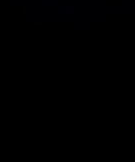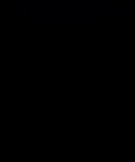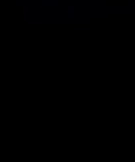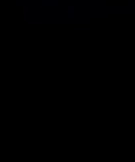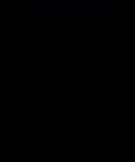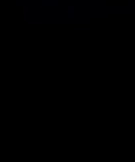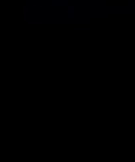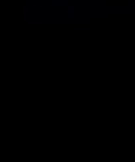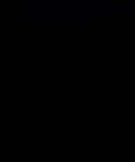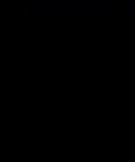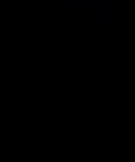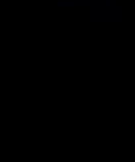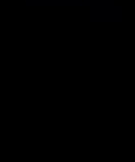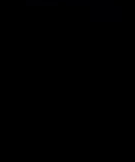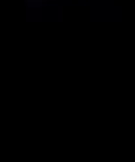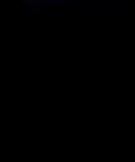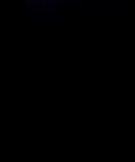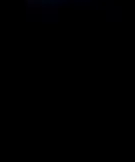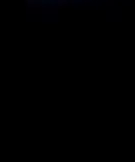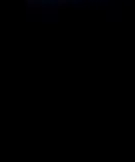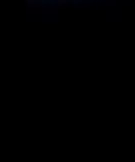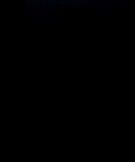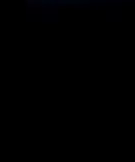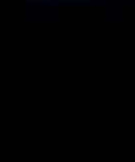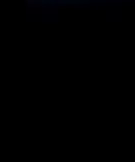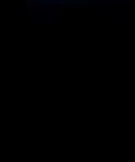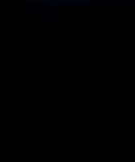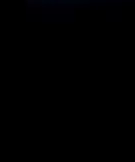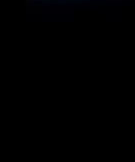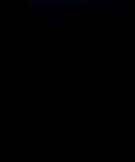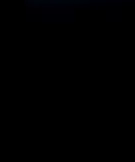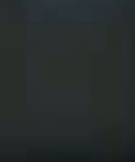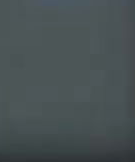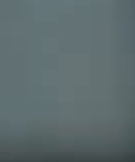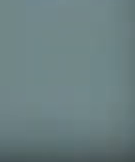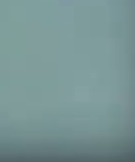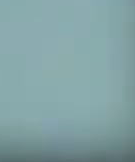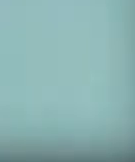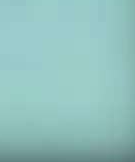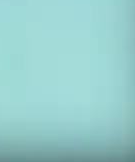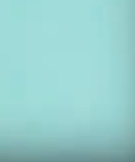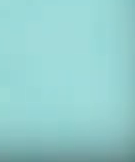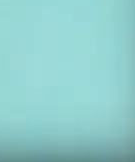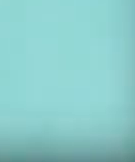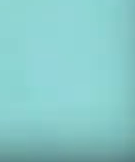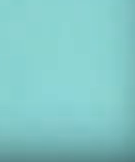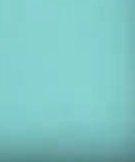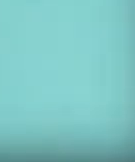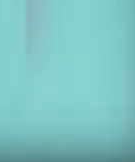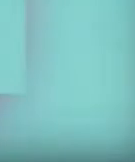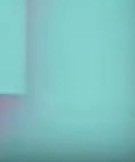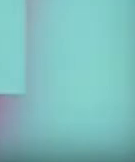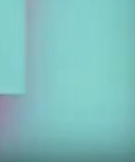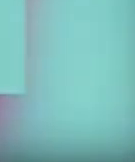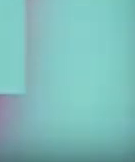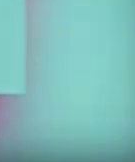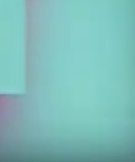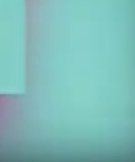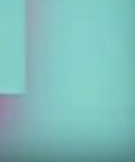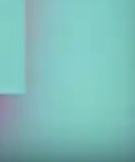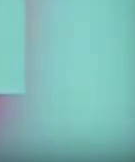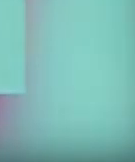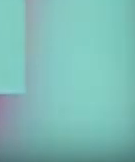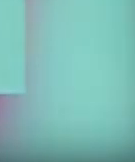Son un símbolo importantísimo de nuestra identidad que en todo el mundo fascina. ¿Que de dónde, amigo,